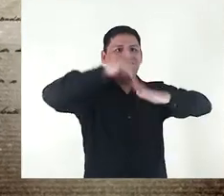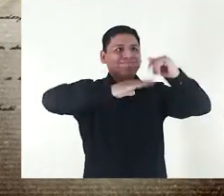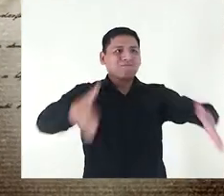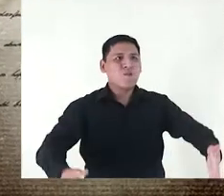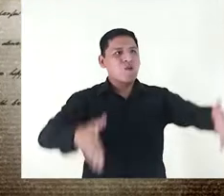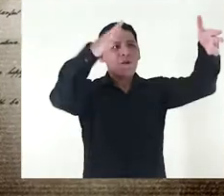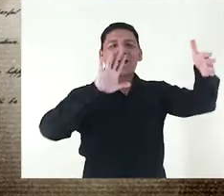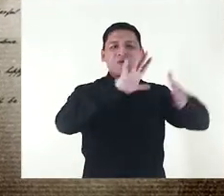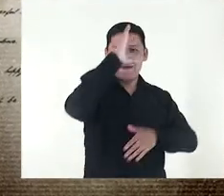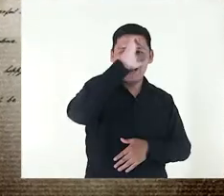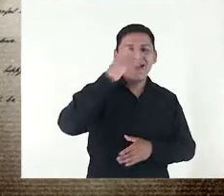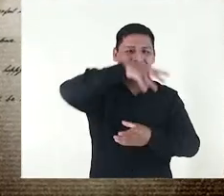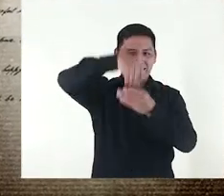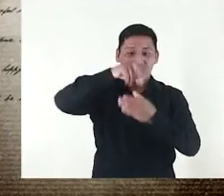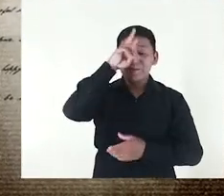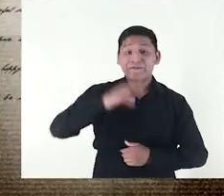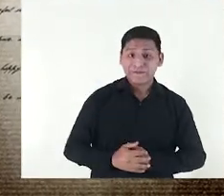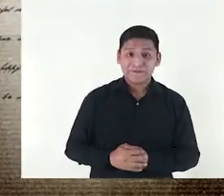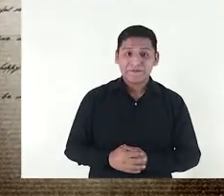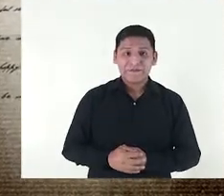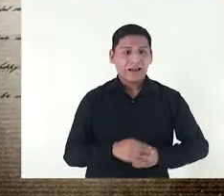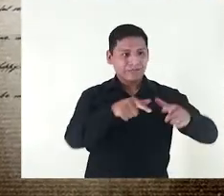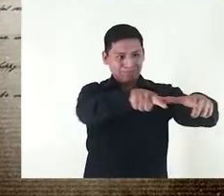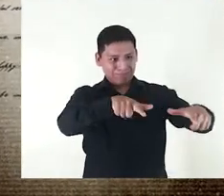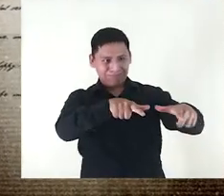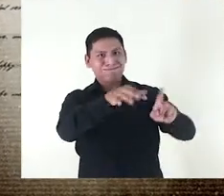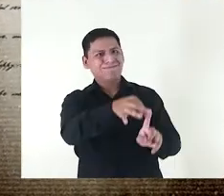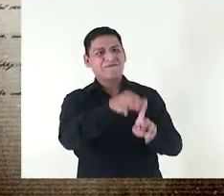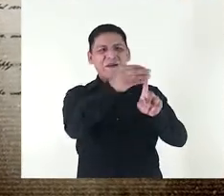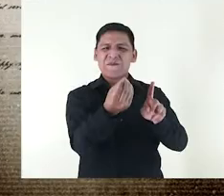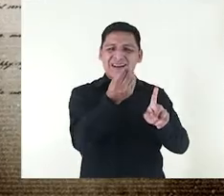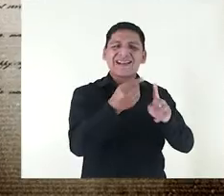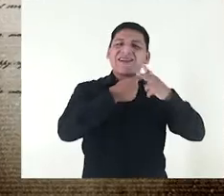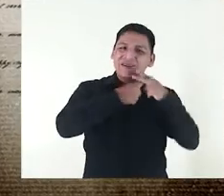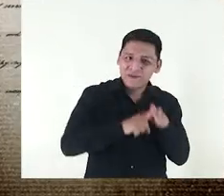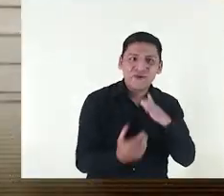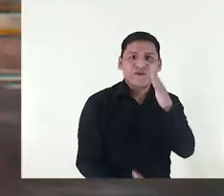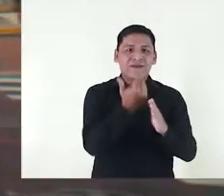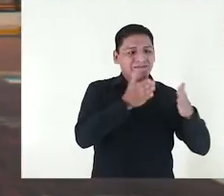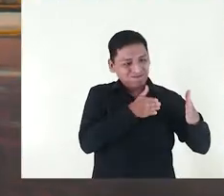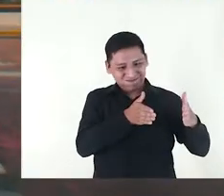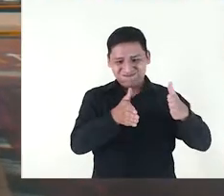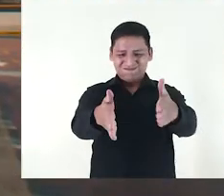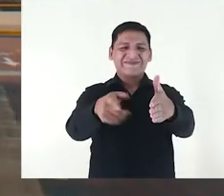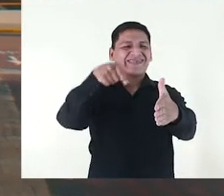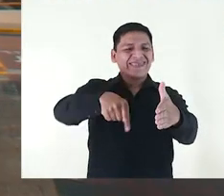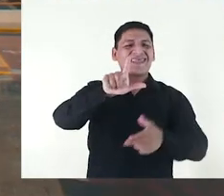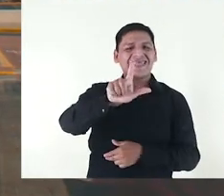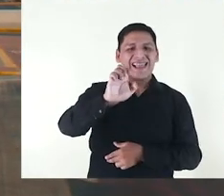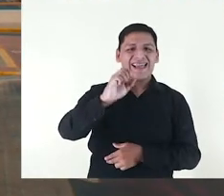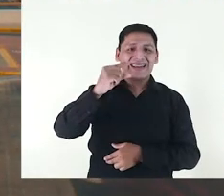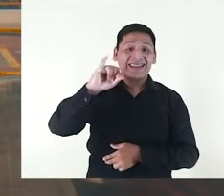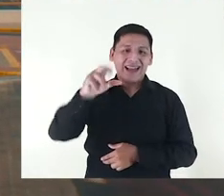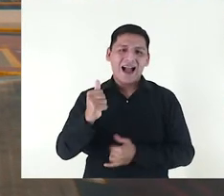un terreno y un inmueble para su embajada en nuestro país. La ubicación es significativa, el inicio de una nueva vía,